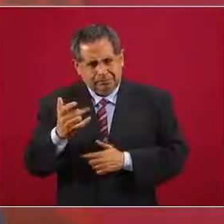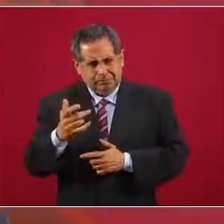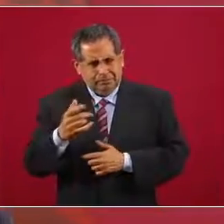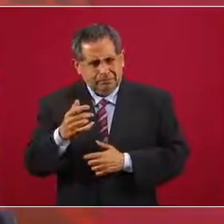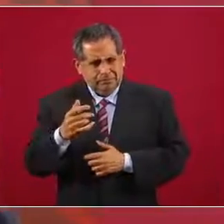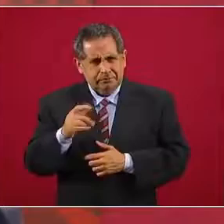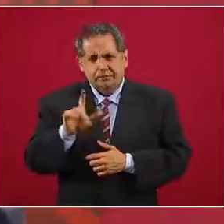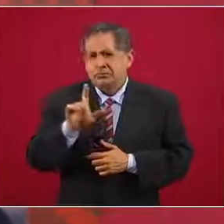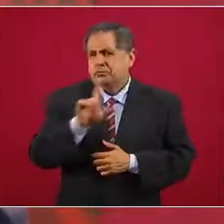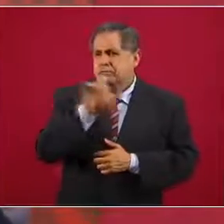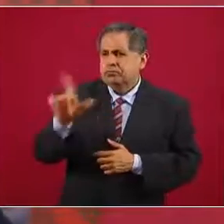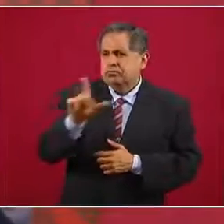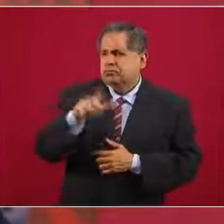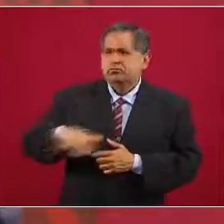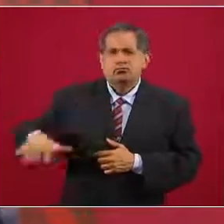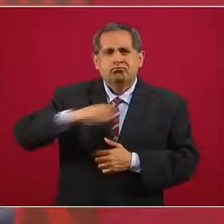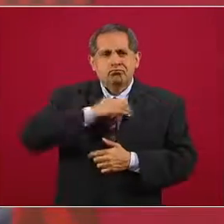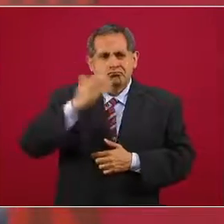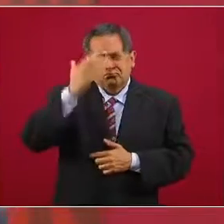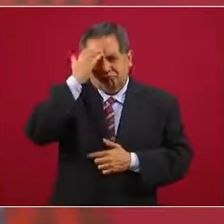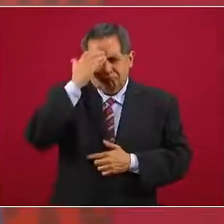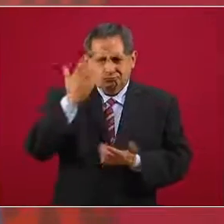el lunes se